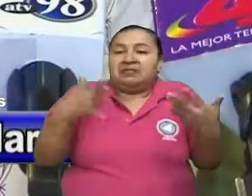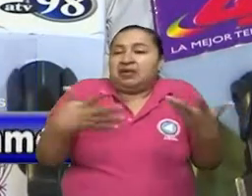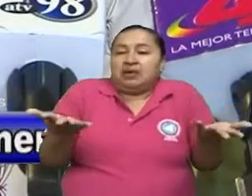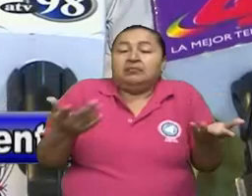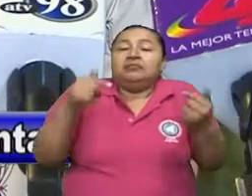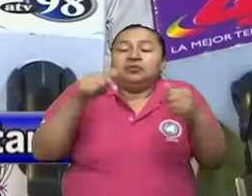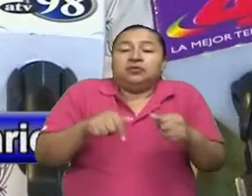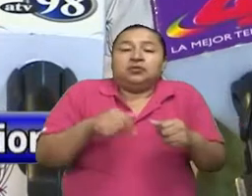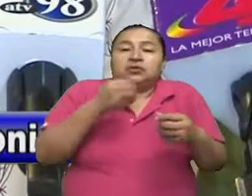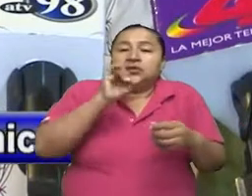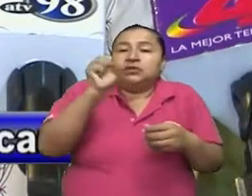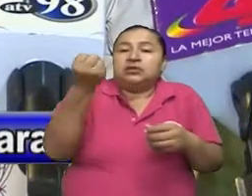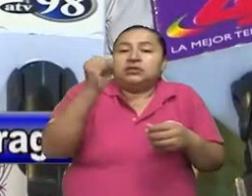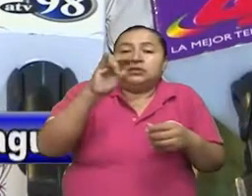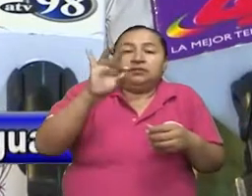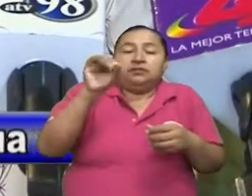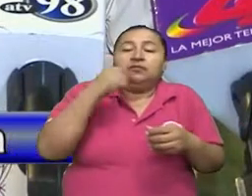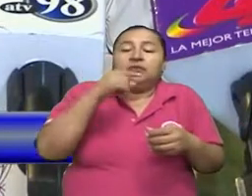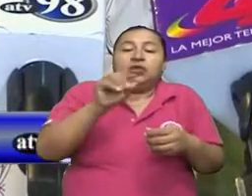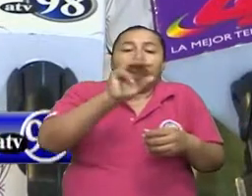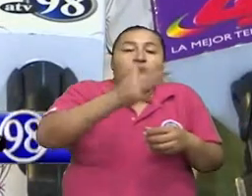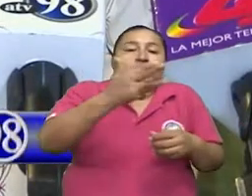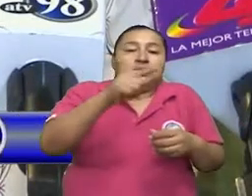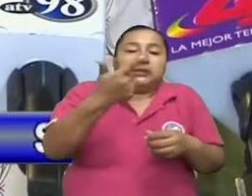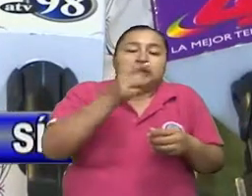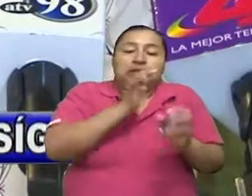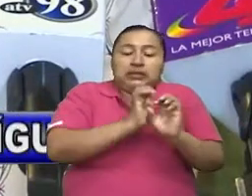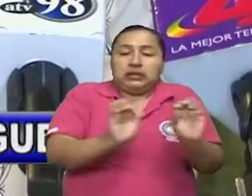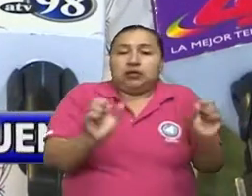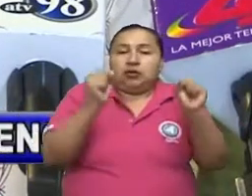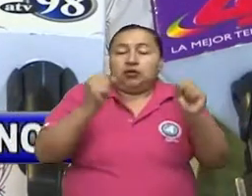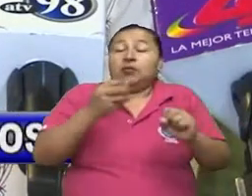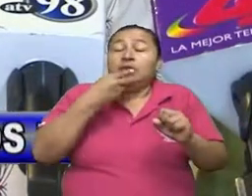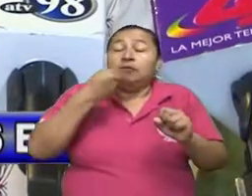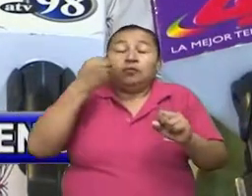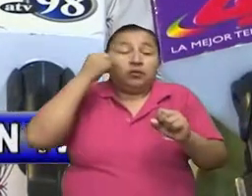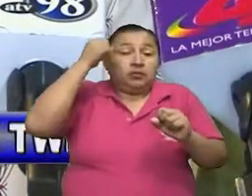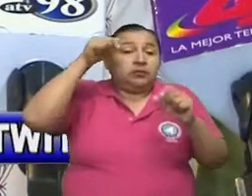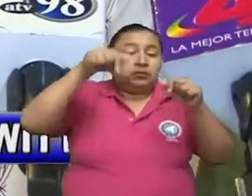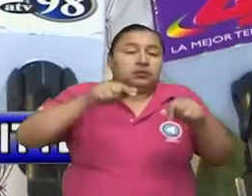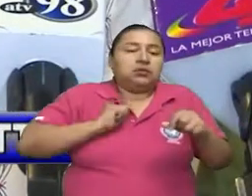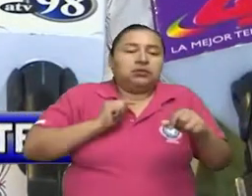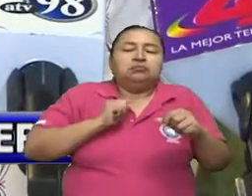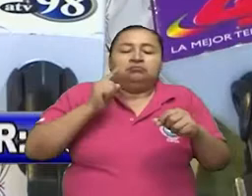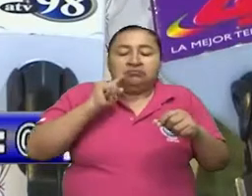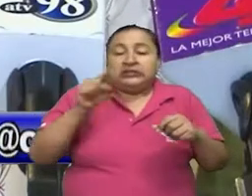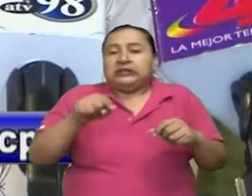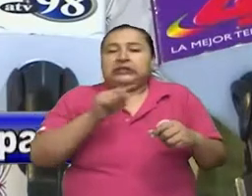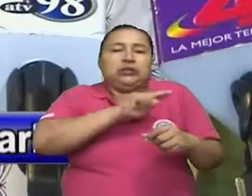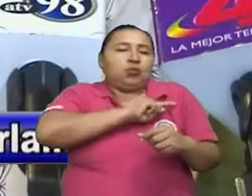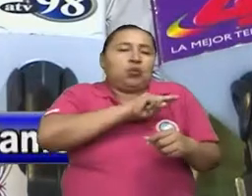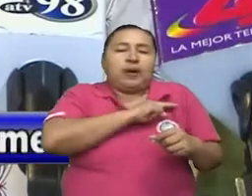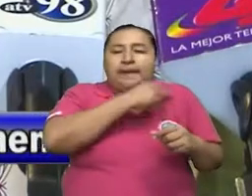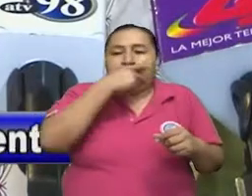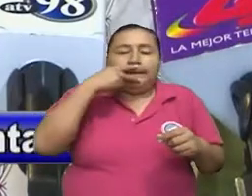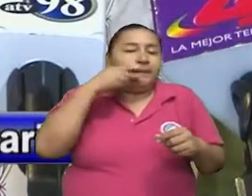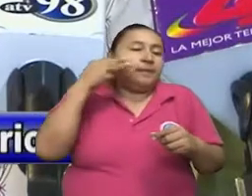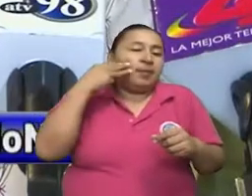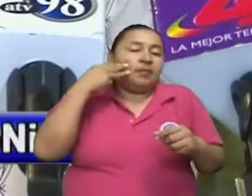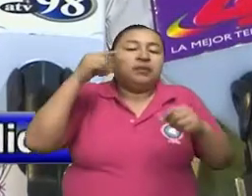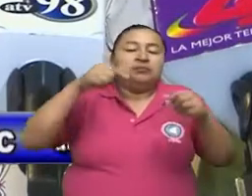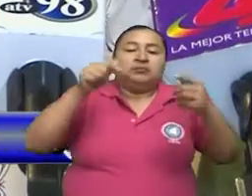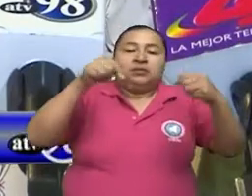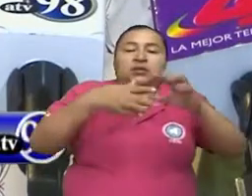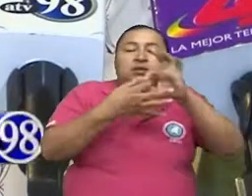SINFO, correspondiente a 97 niñas, niños y adolescentes en condición de orfandad que se encuentran dentro